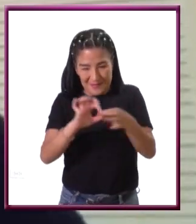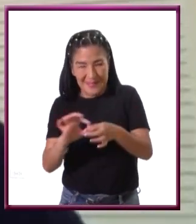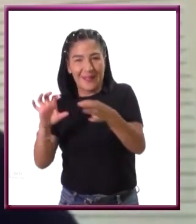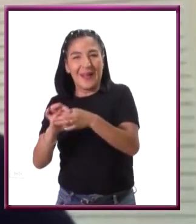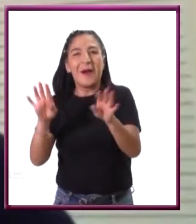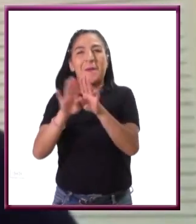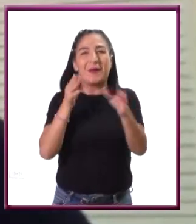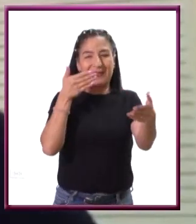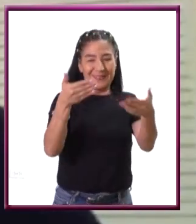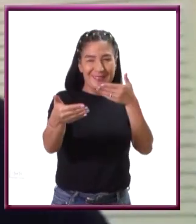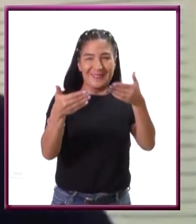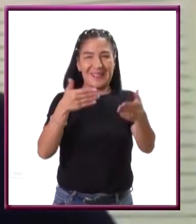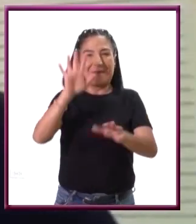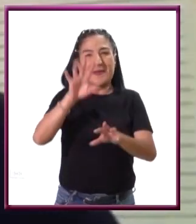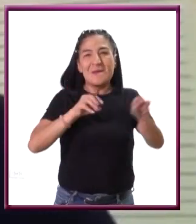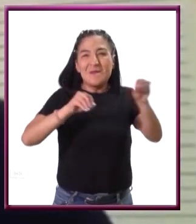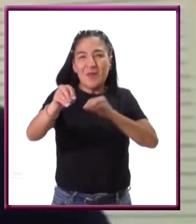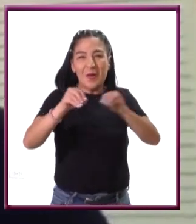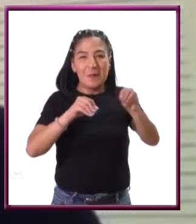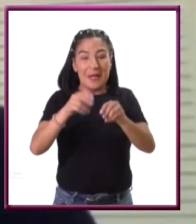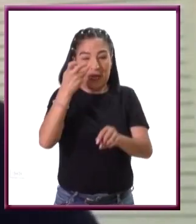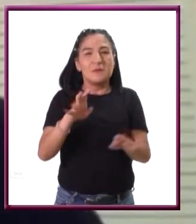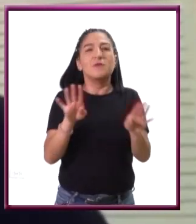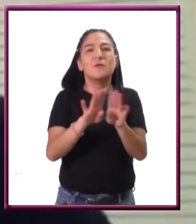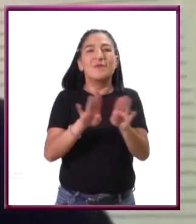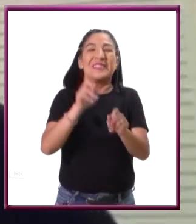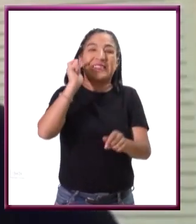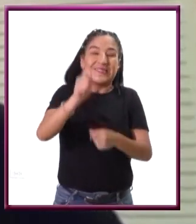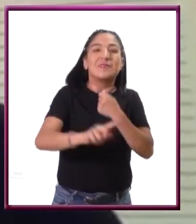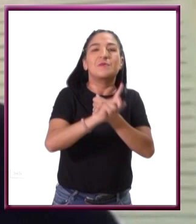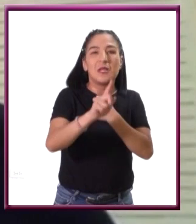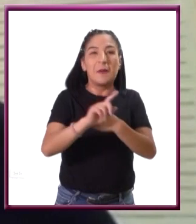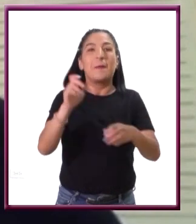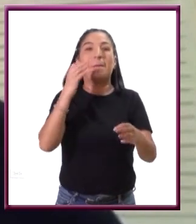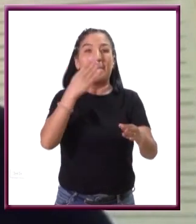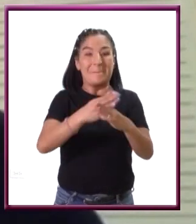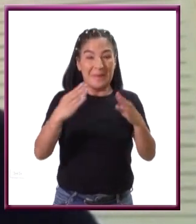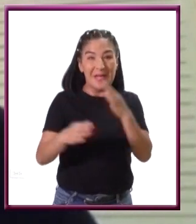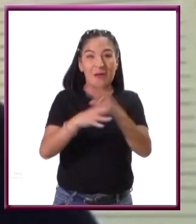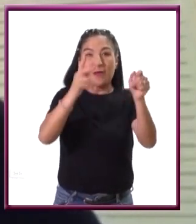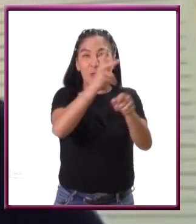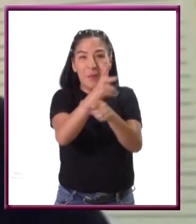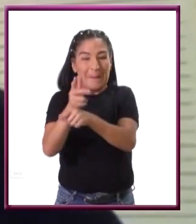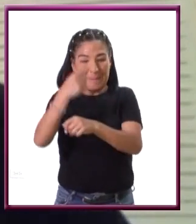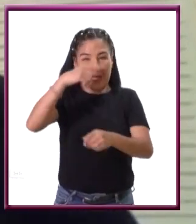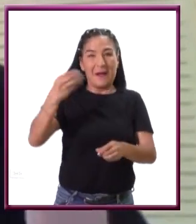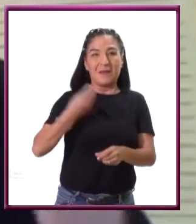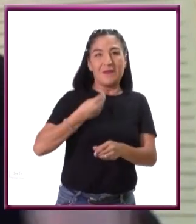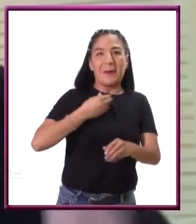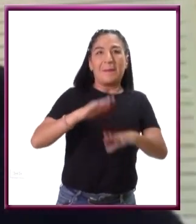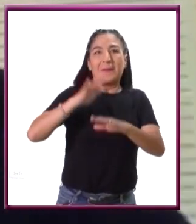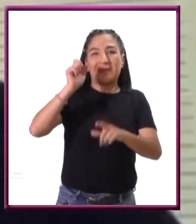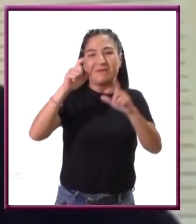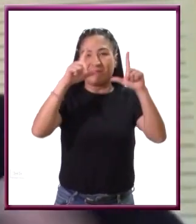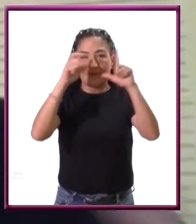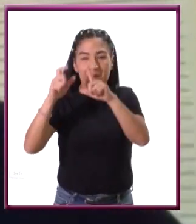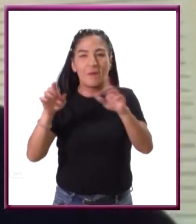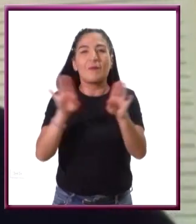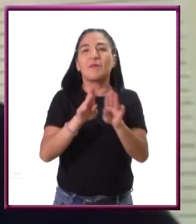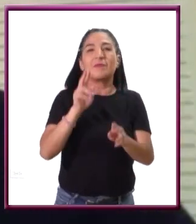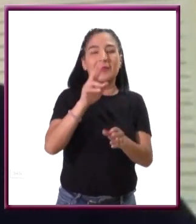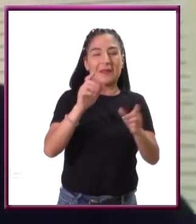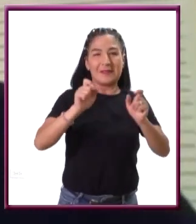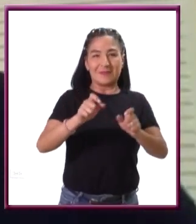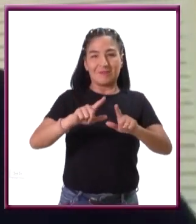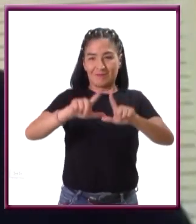de movimiento. Aquí el problema era tener un material que soportara muchísimas fotografías y que pudieras proyectarlo de manera que se viera